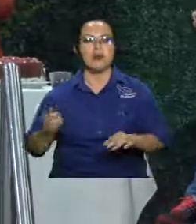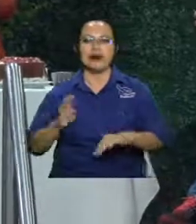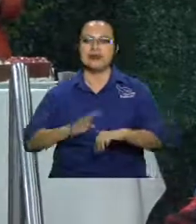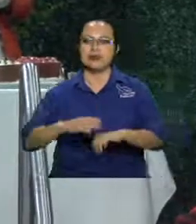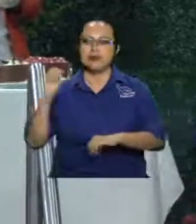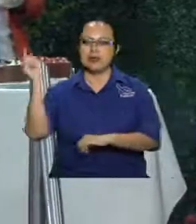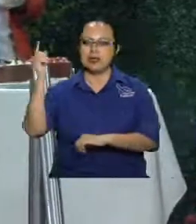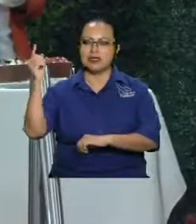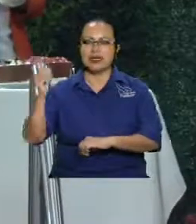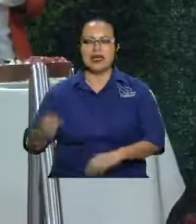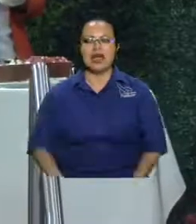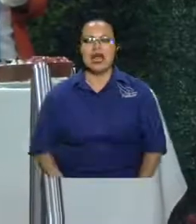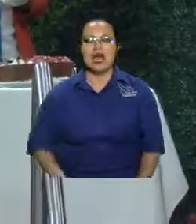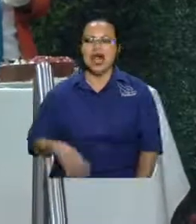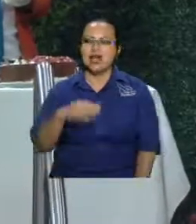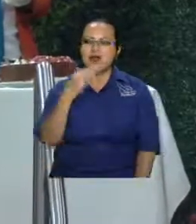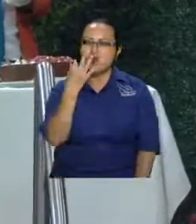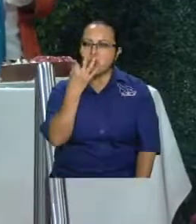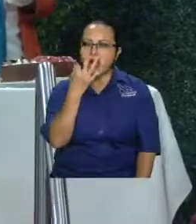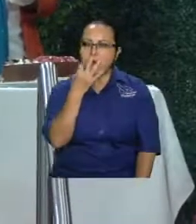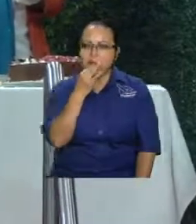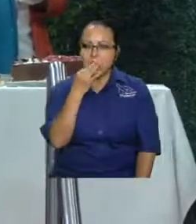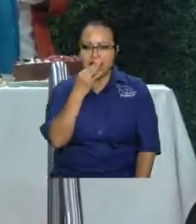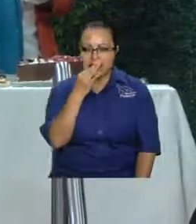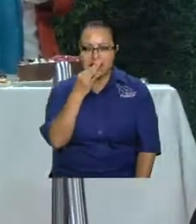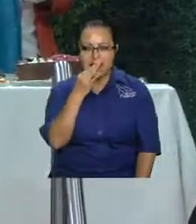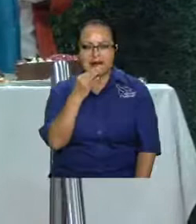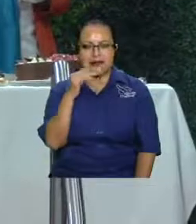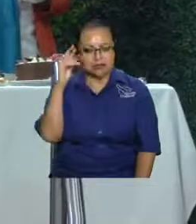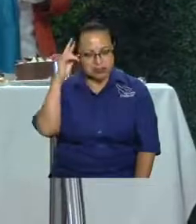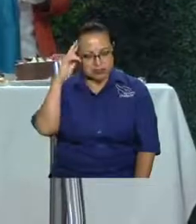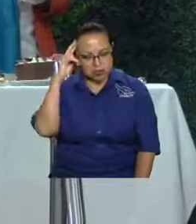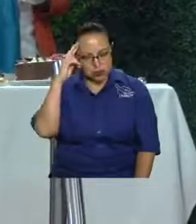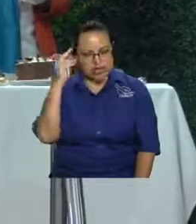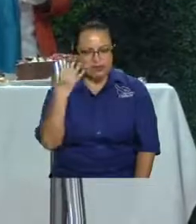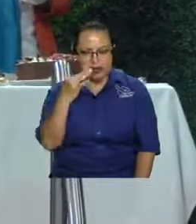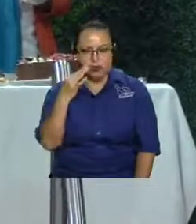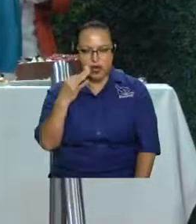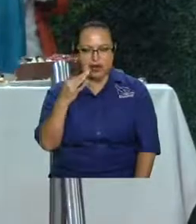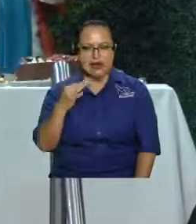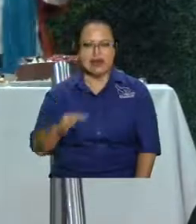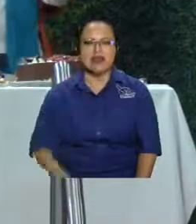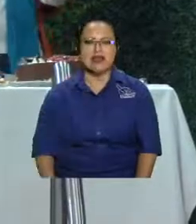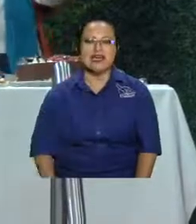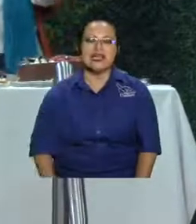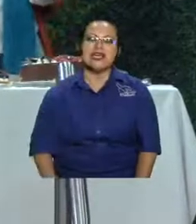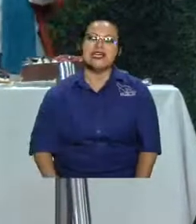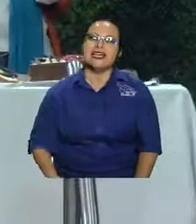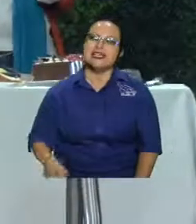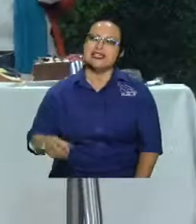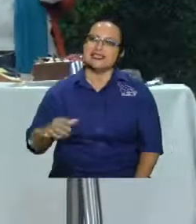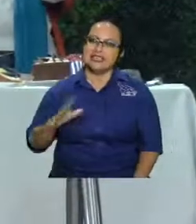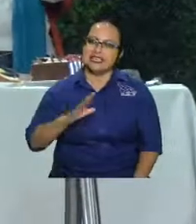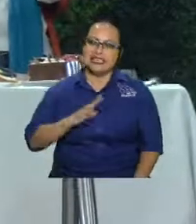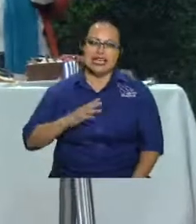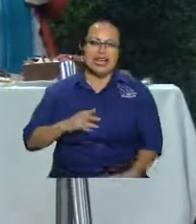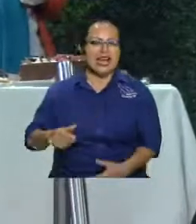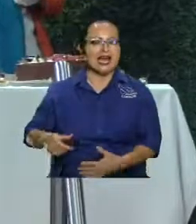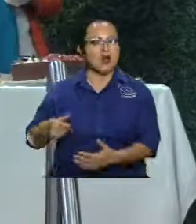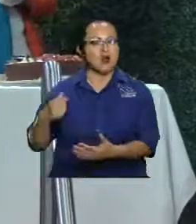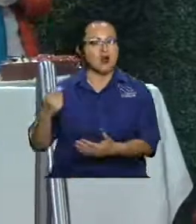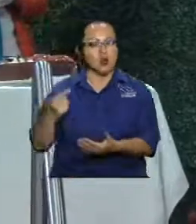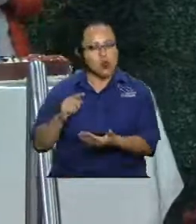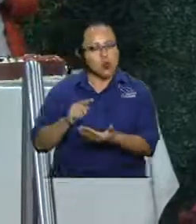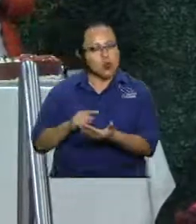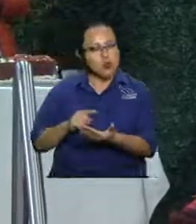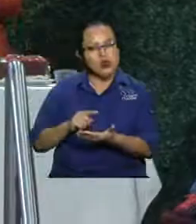ver, le voy a ayudar. ¿Se recuerda que había una mujer que tenía una deuda y llegaron y llegó su acreedor y se le quería llevar a